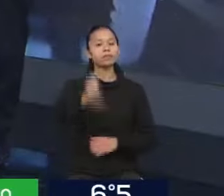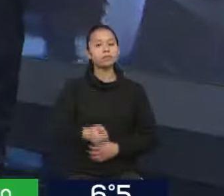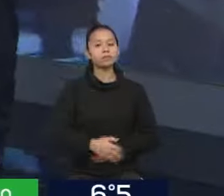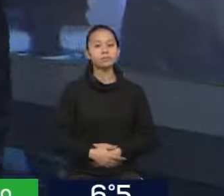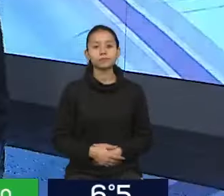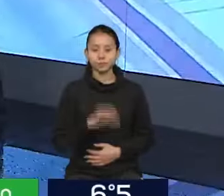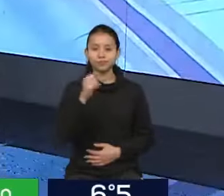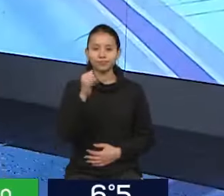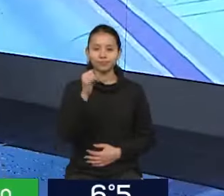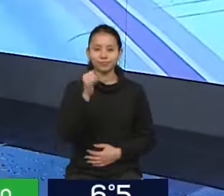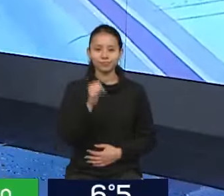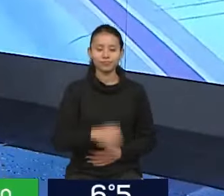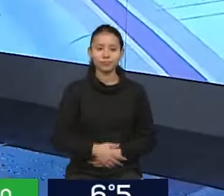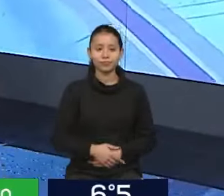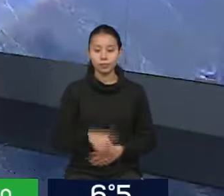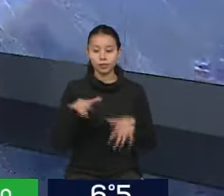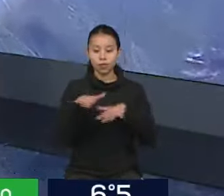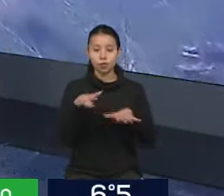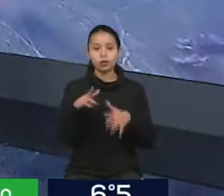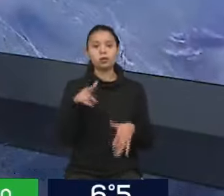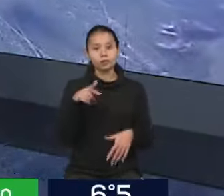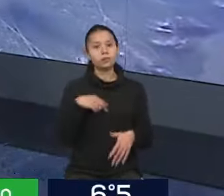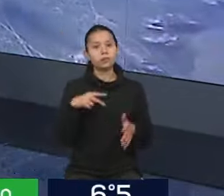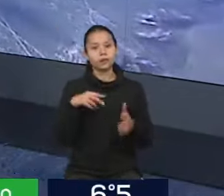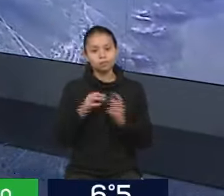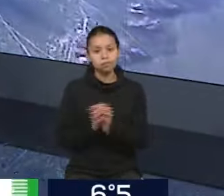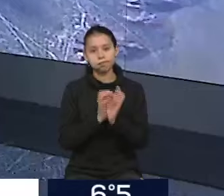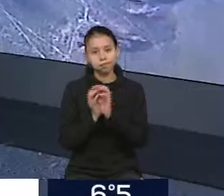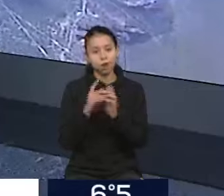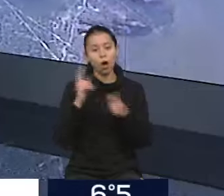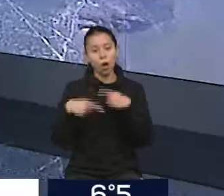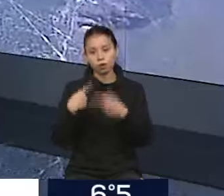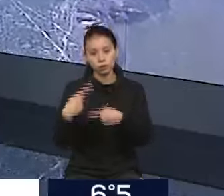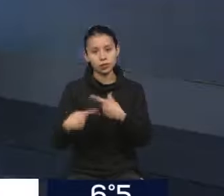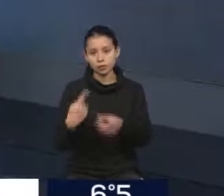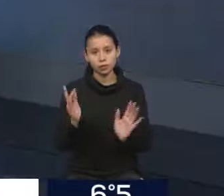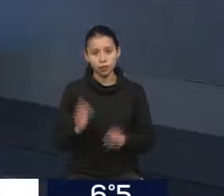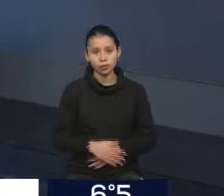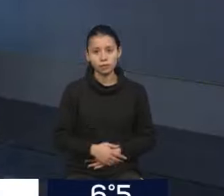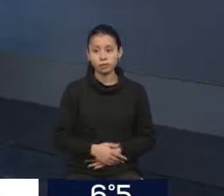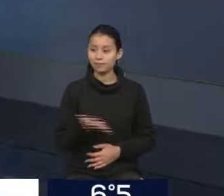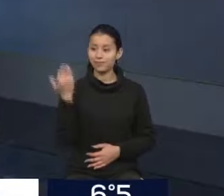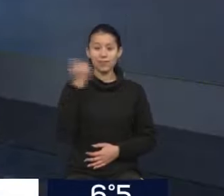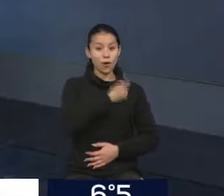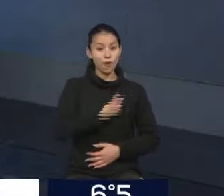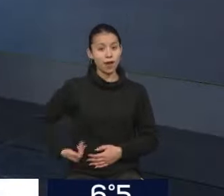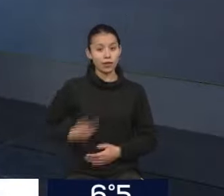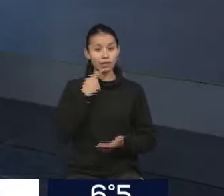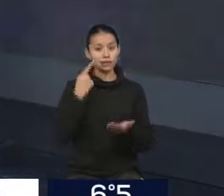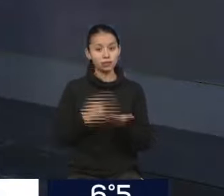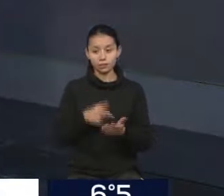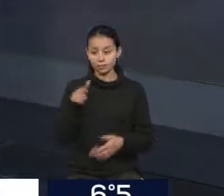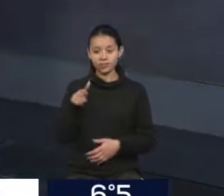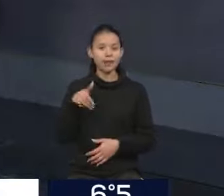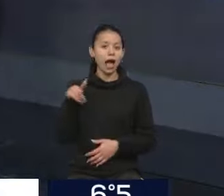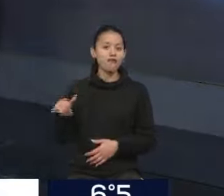ocurrido en torno a esta discusión que no cesa, desde el momento en que el gobierno decidió dejar de prestar este servicio